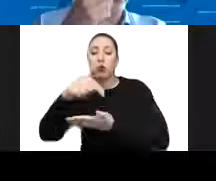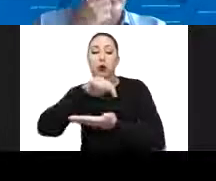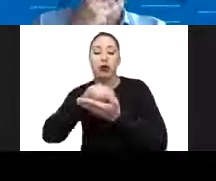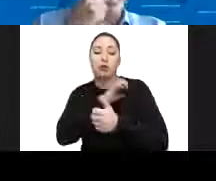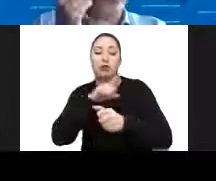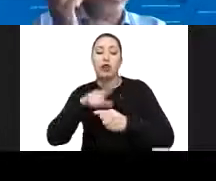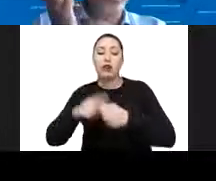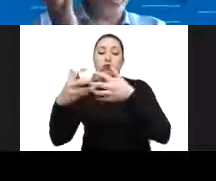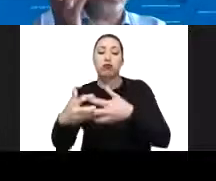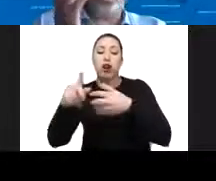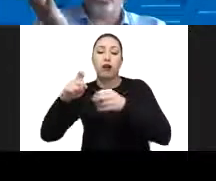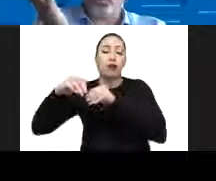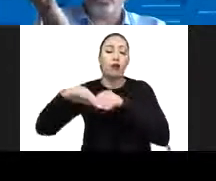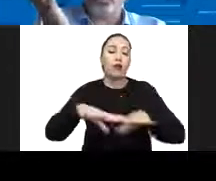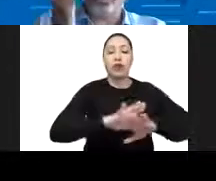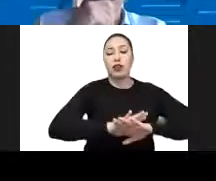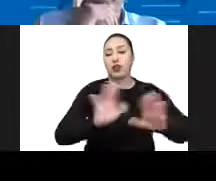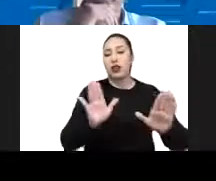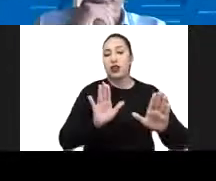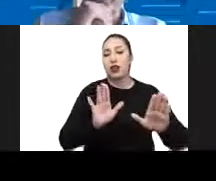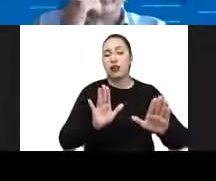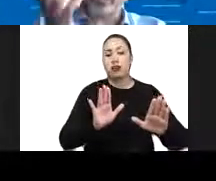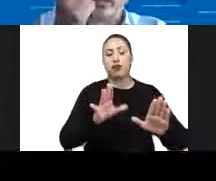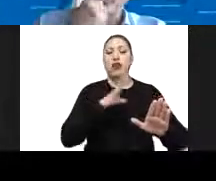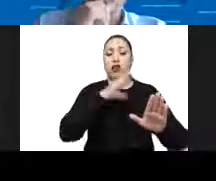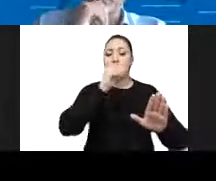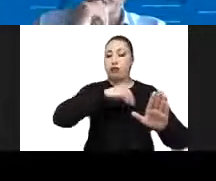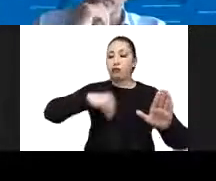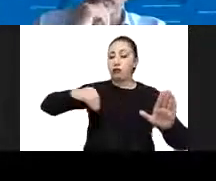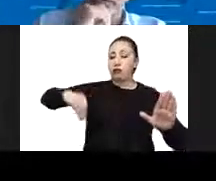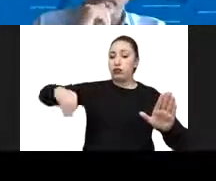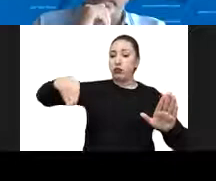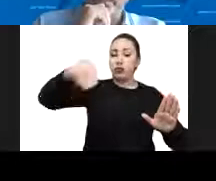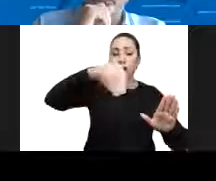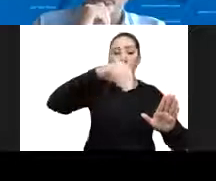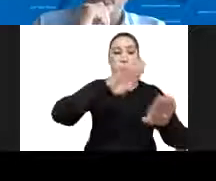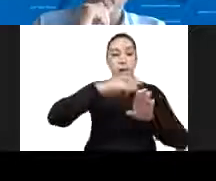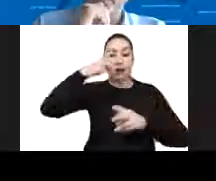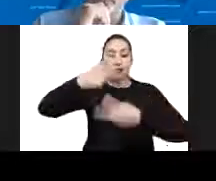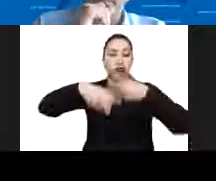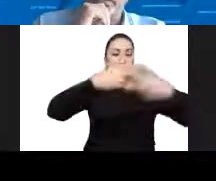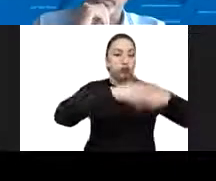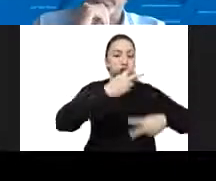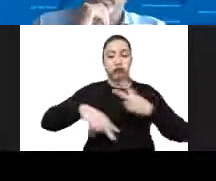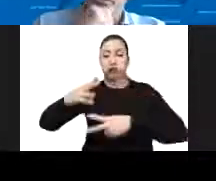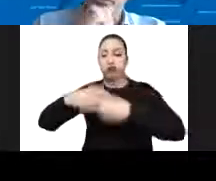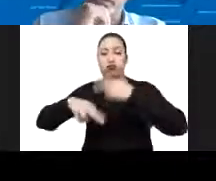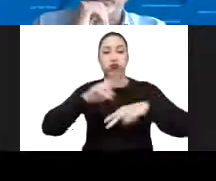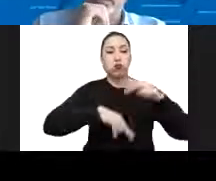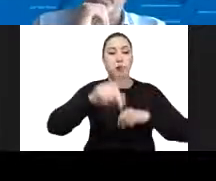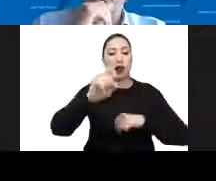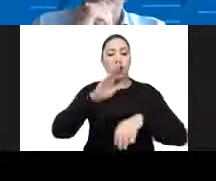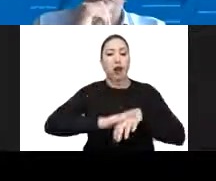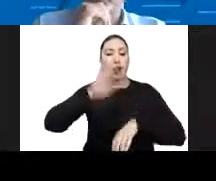de suministrar agua con 2 o 3 fuentes, trabajar mucho más el tema de reuso, trabajar mucho más la